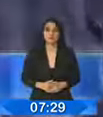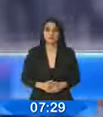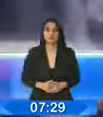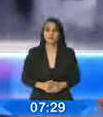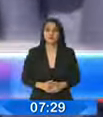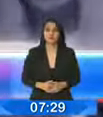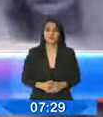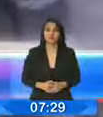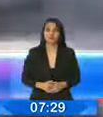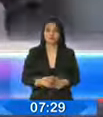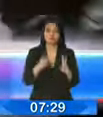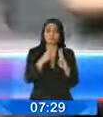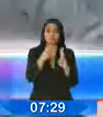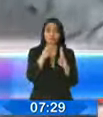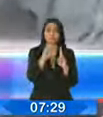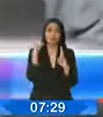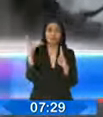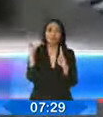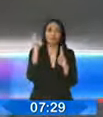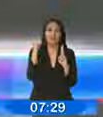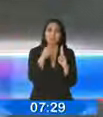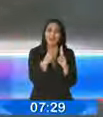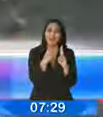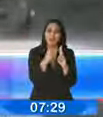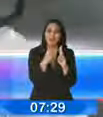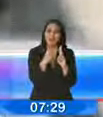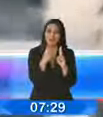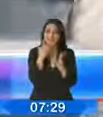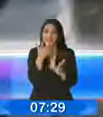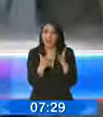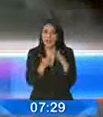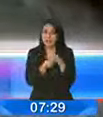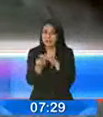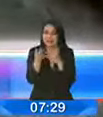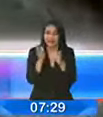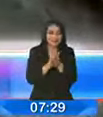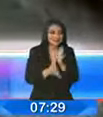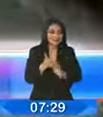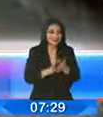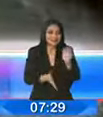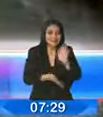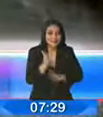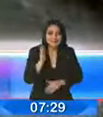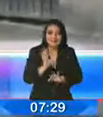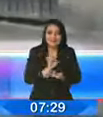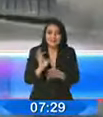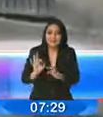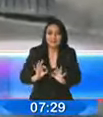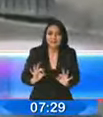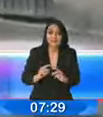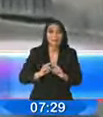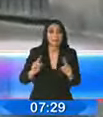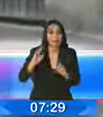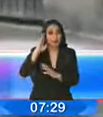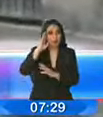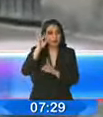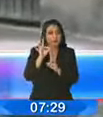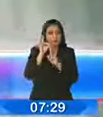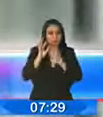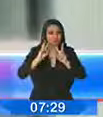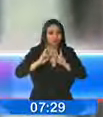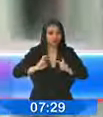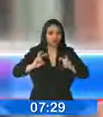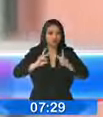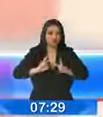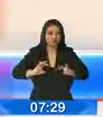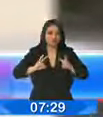Seguramente los dos colombianos creyeron que no dejaron huellas, peor testigos, pero las investigaciones de los agentes de homicidios de la DINASED